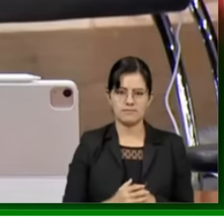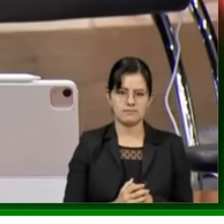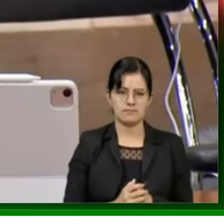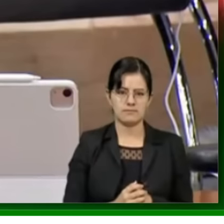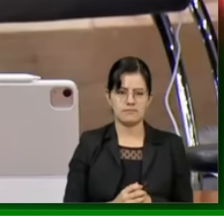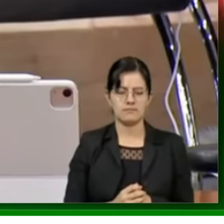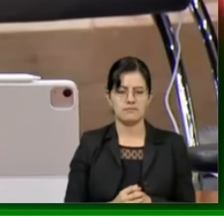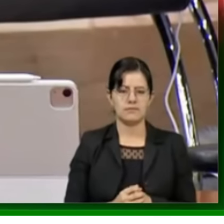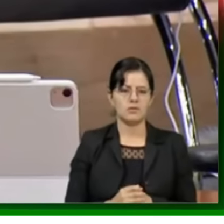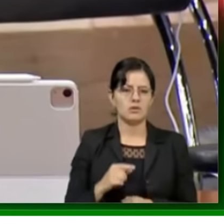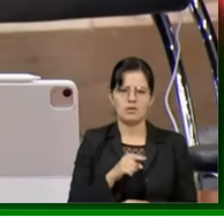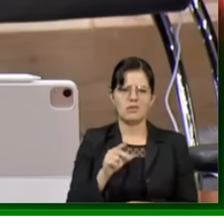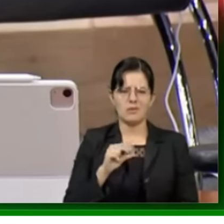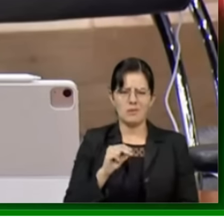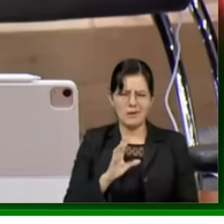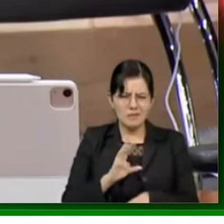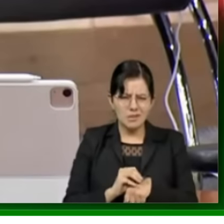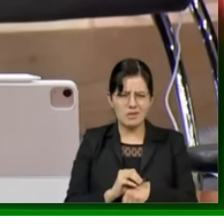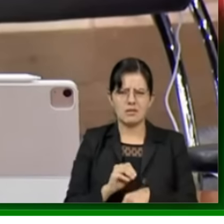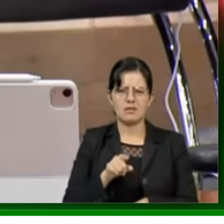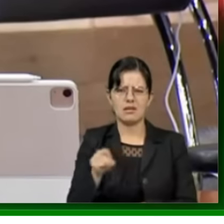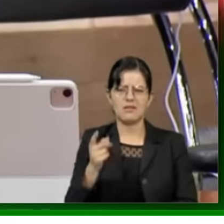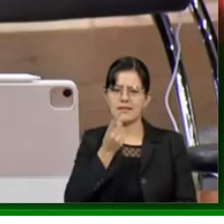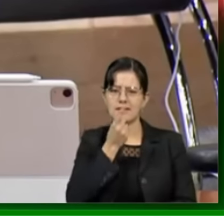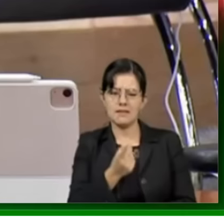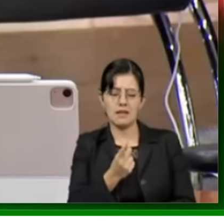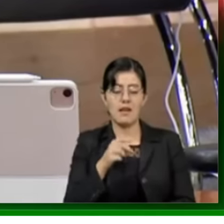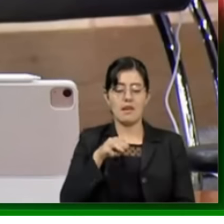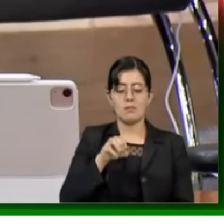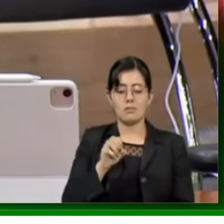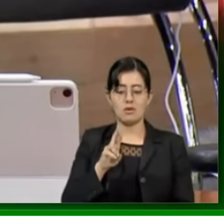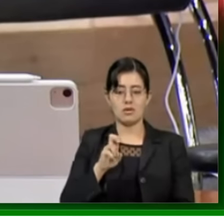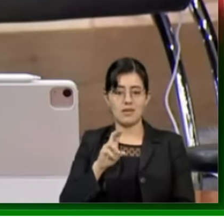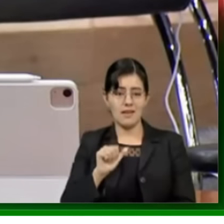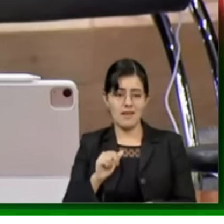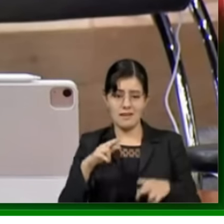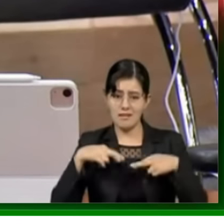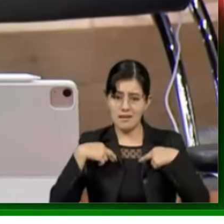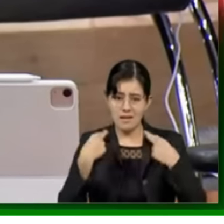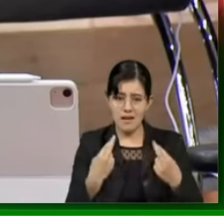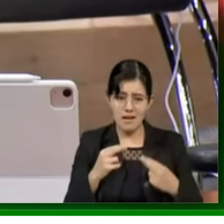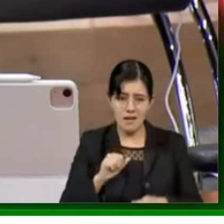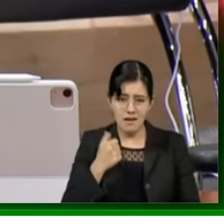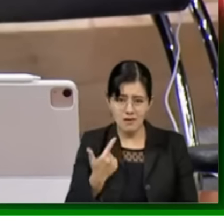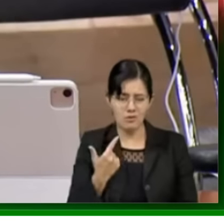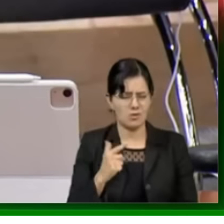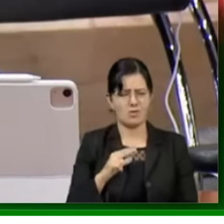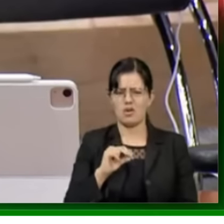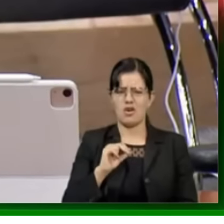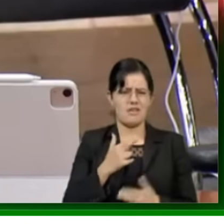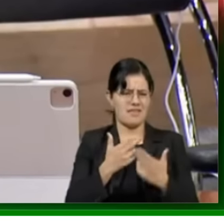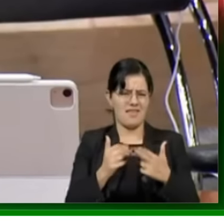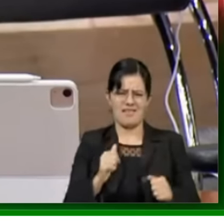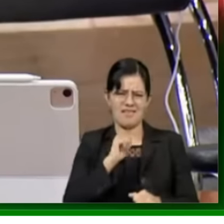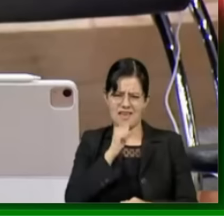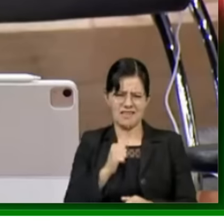permitan que les quieran decir que morena les regala algo nadie les regala